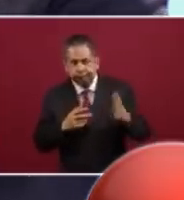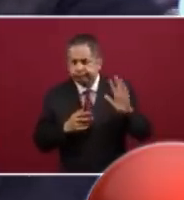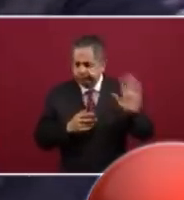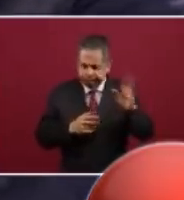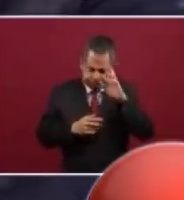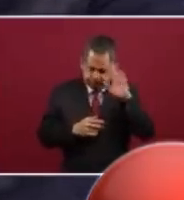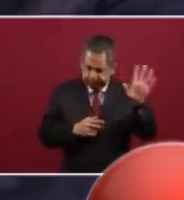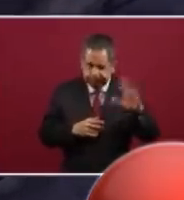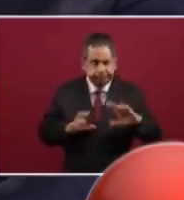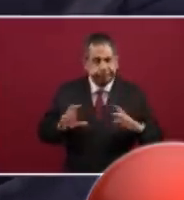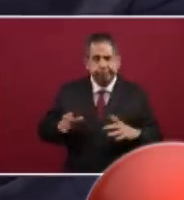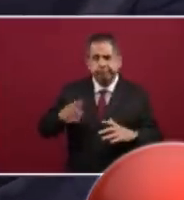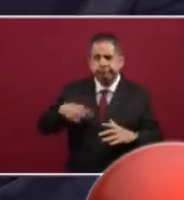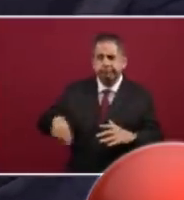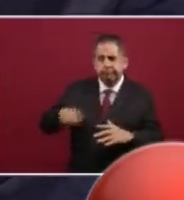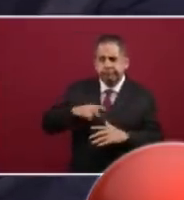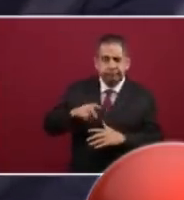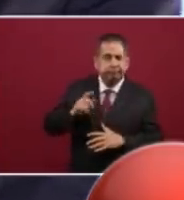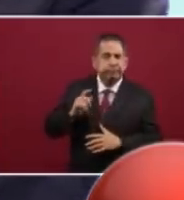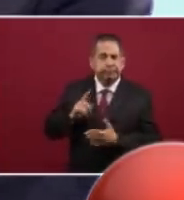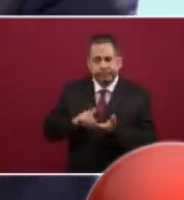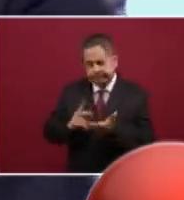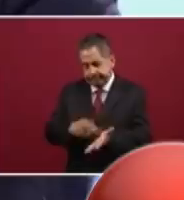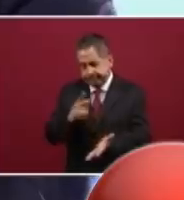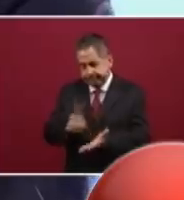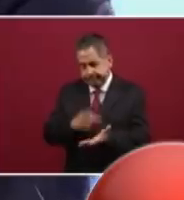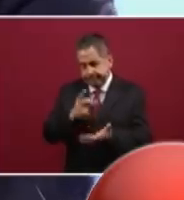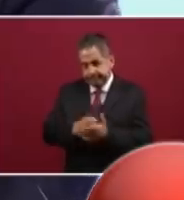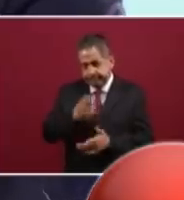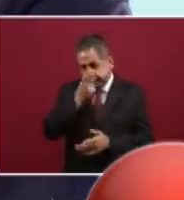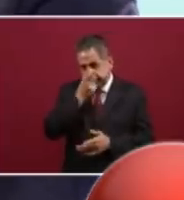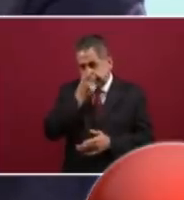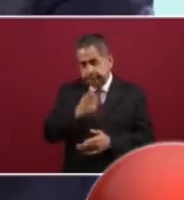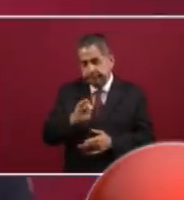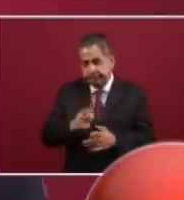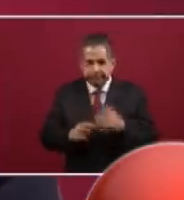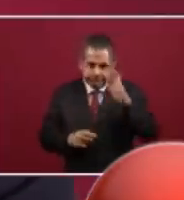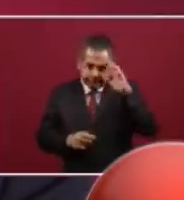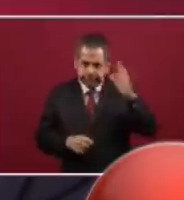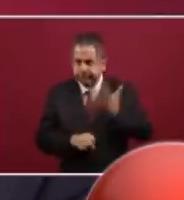respetuosos, lo he dicho y lo repito, del